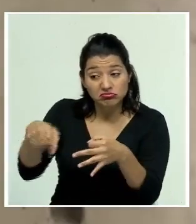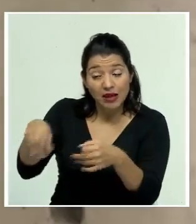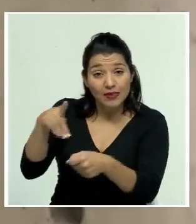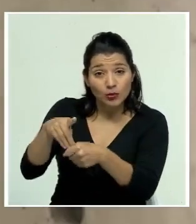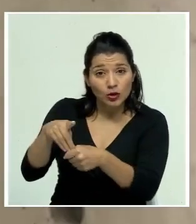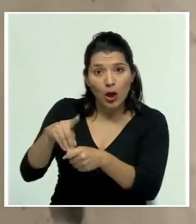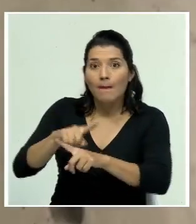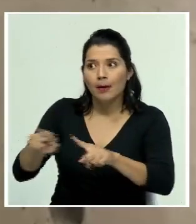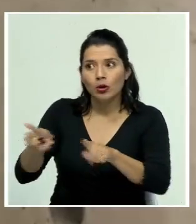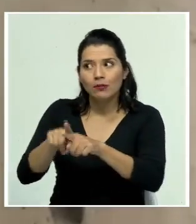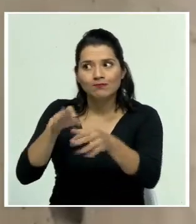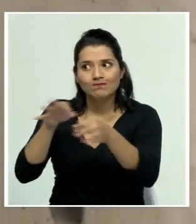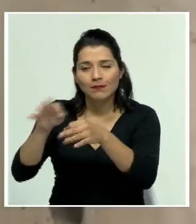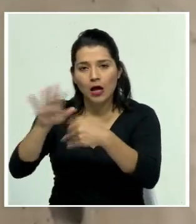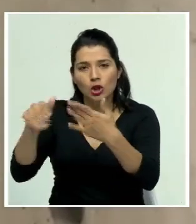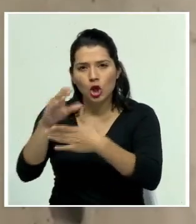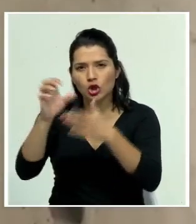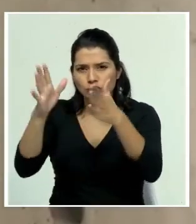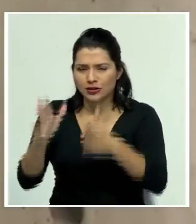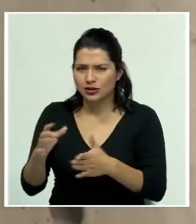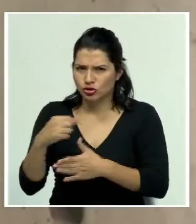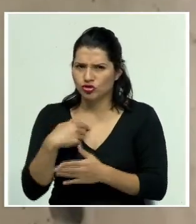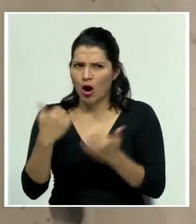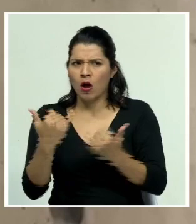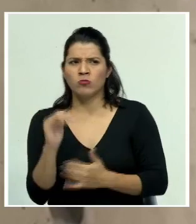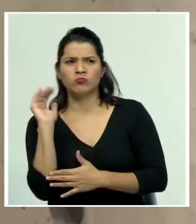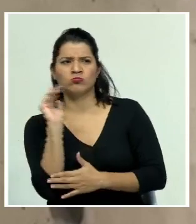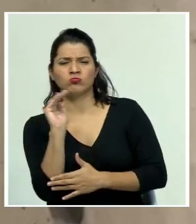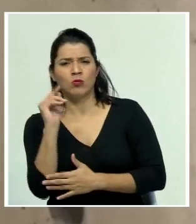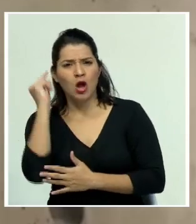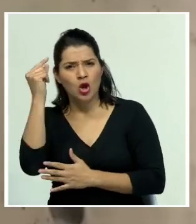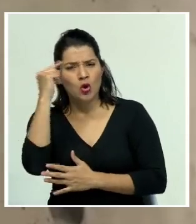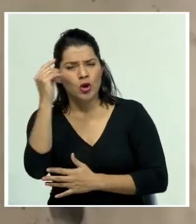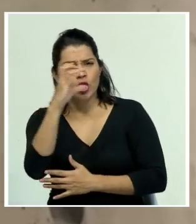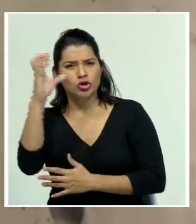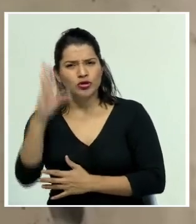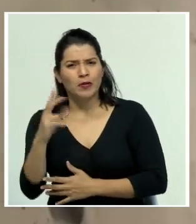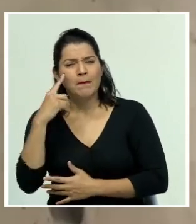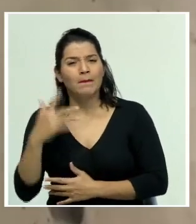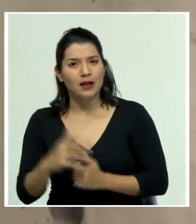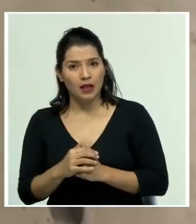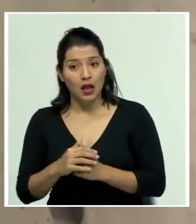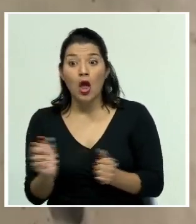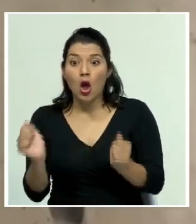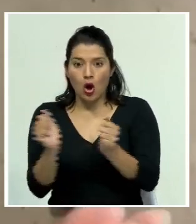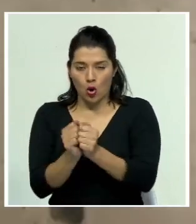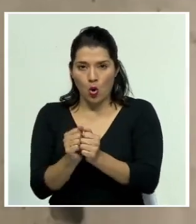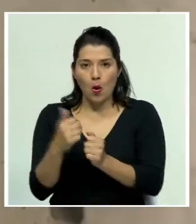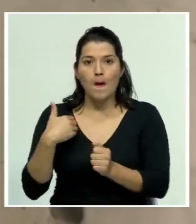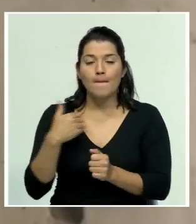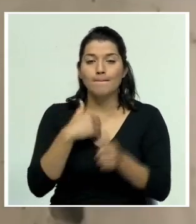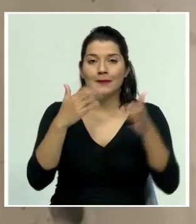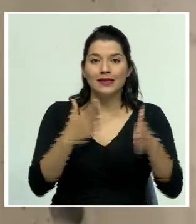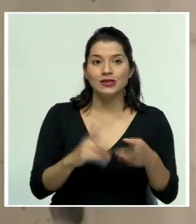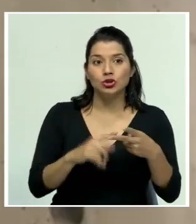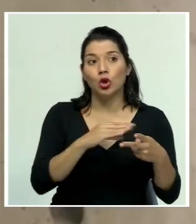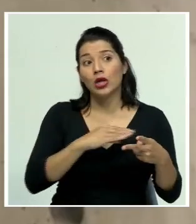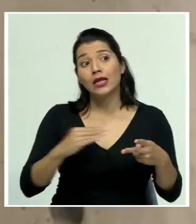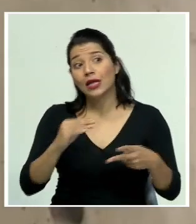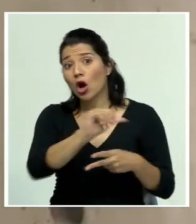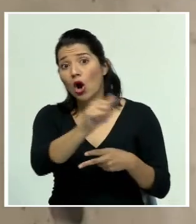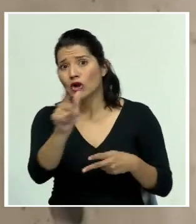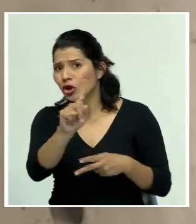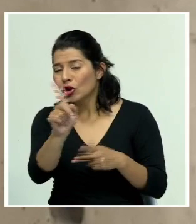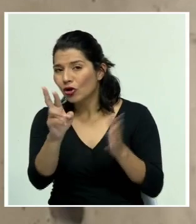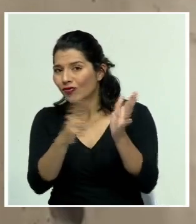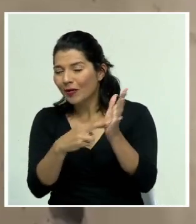los costarricenses. Hago un llamado vehemente al Gobierno de la República para que, junto con este ministro y otros más, no se repitan estas series